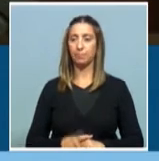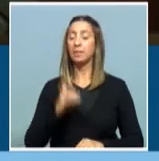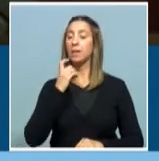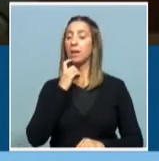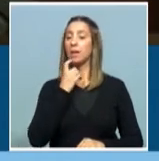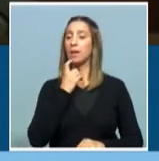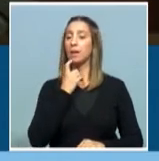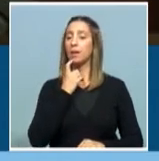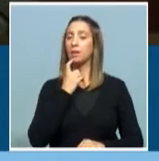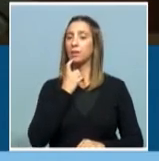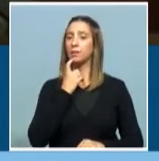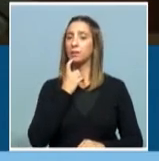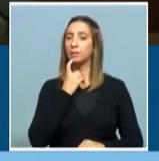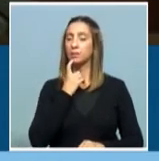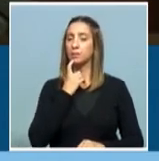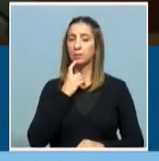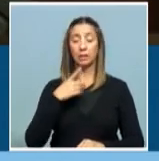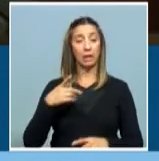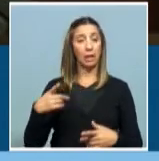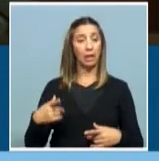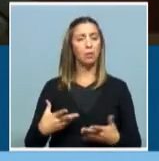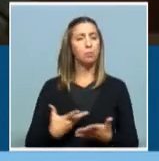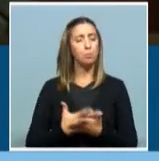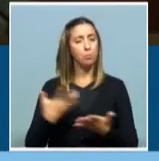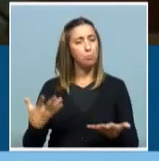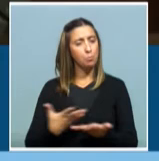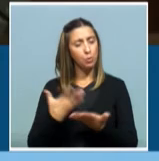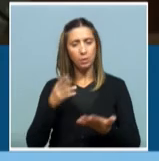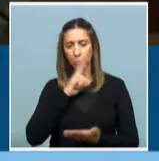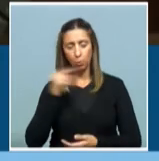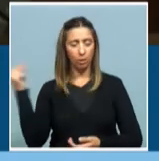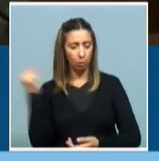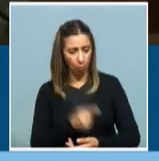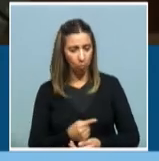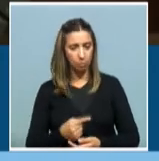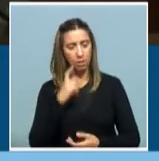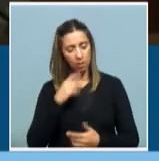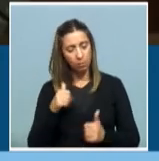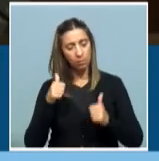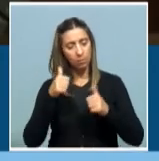San Luis no quedó inerte ante el flagelo social de la violencia contra la mujer.